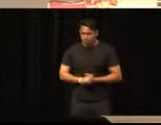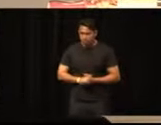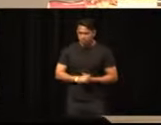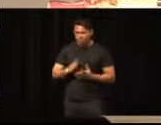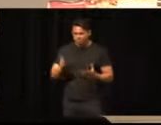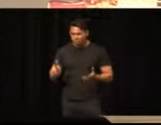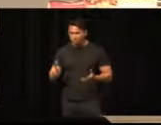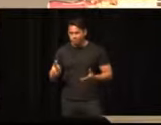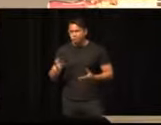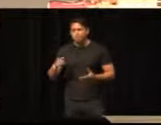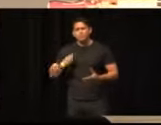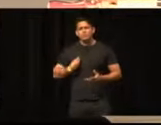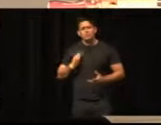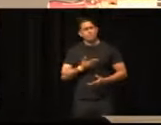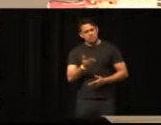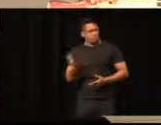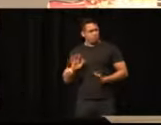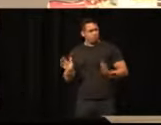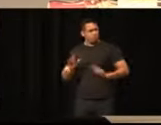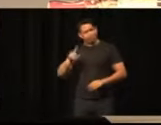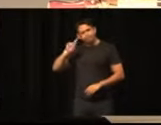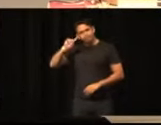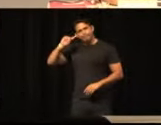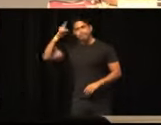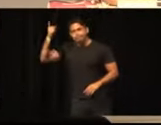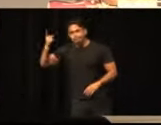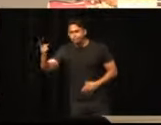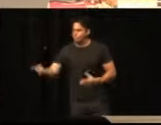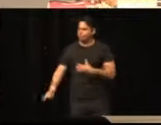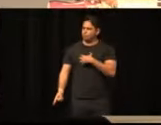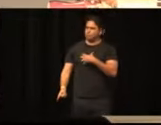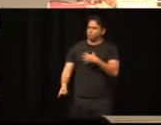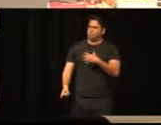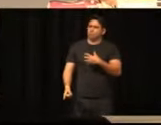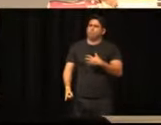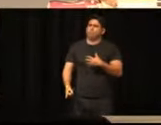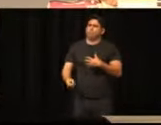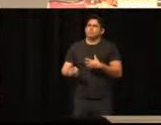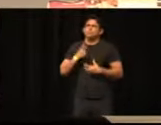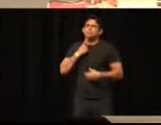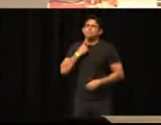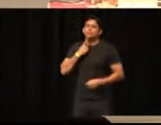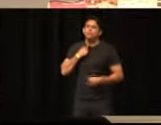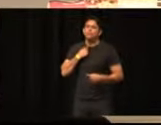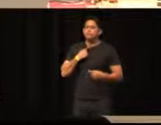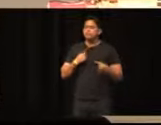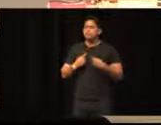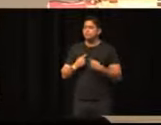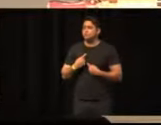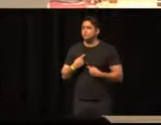poco. En determinado momento de nuestras vidas nos impactó ese deseo